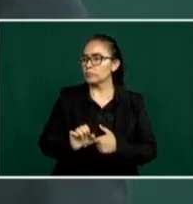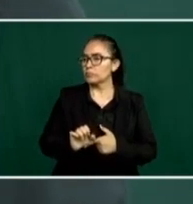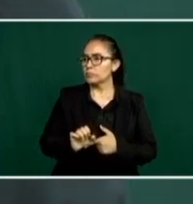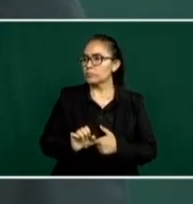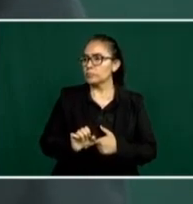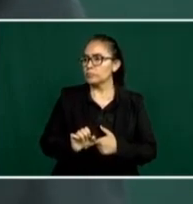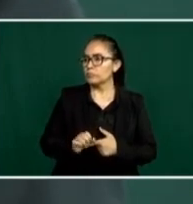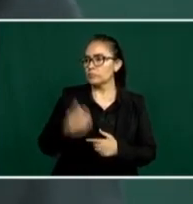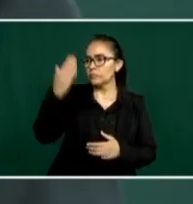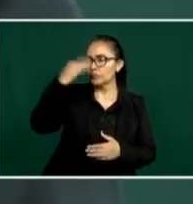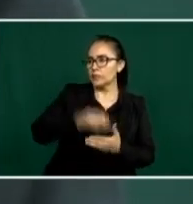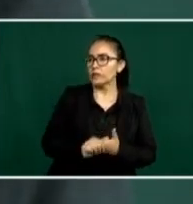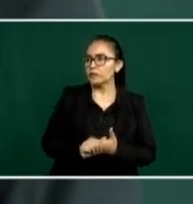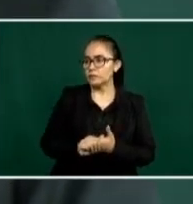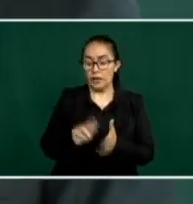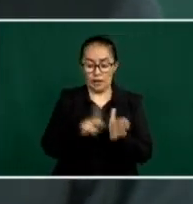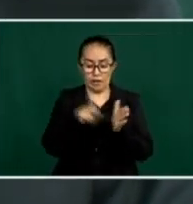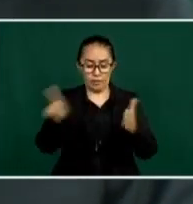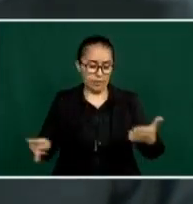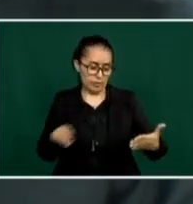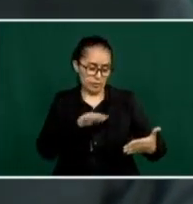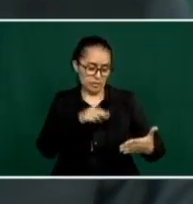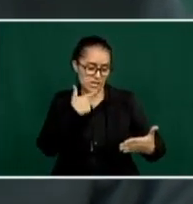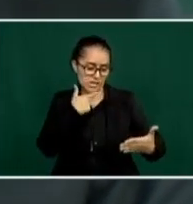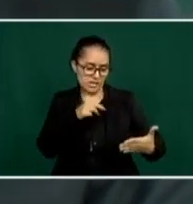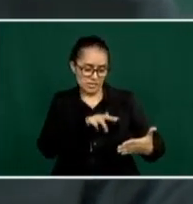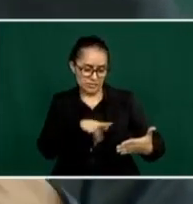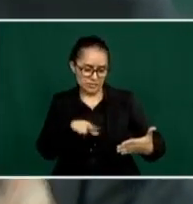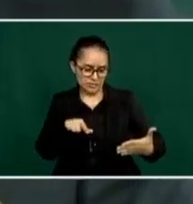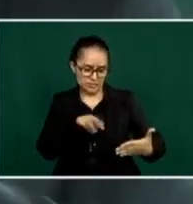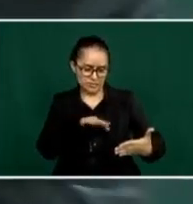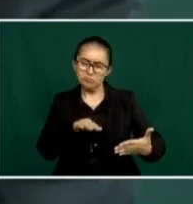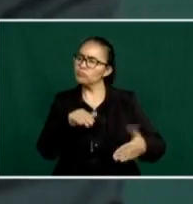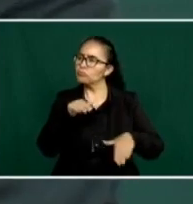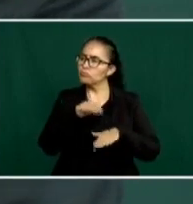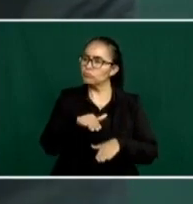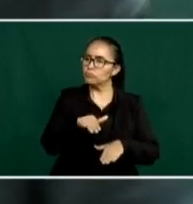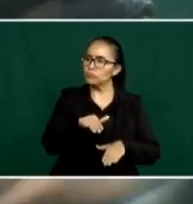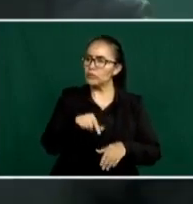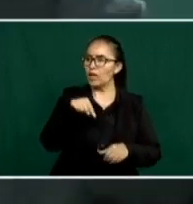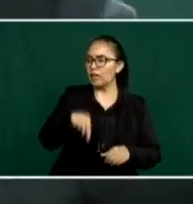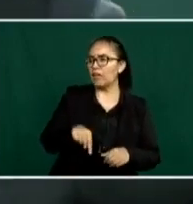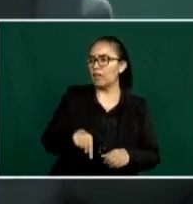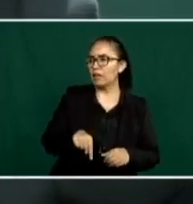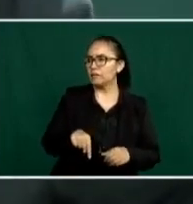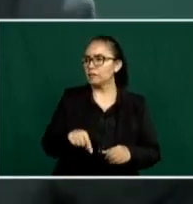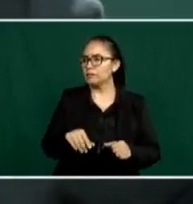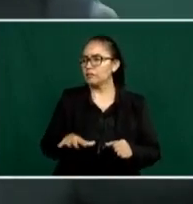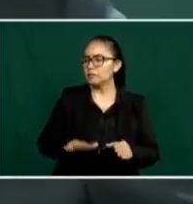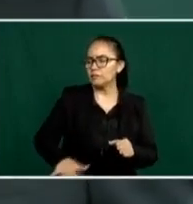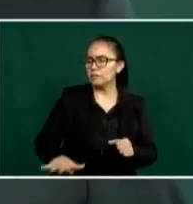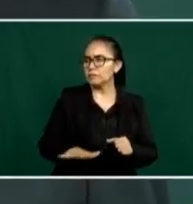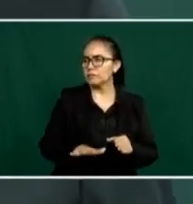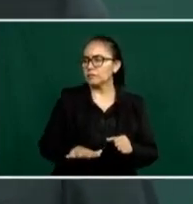sale una nota en un periódico inglés sobre lo mismo y aquí